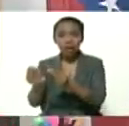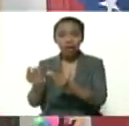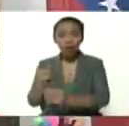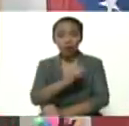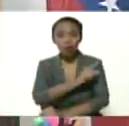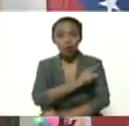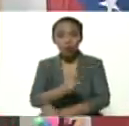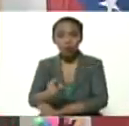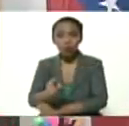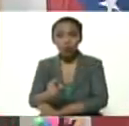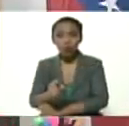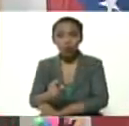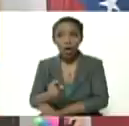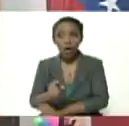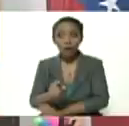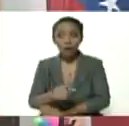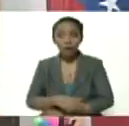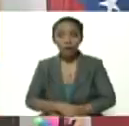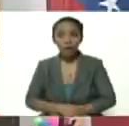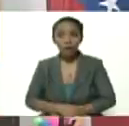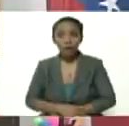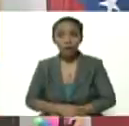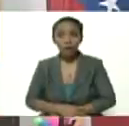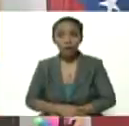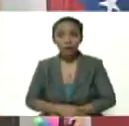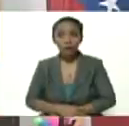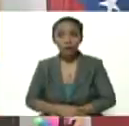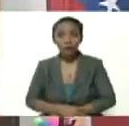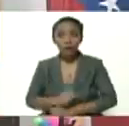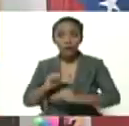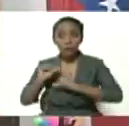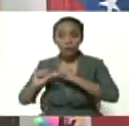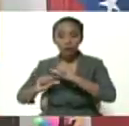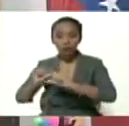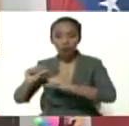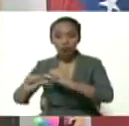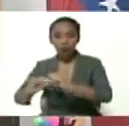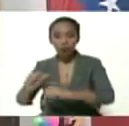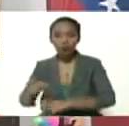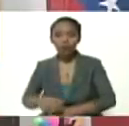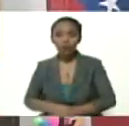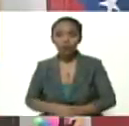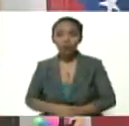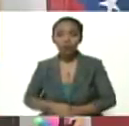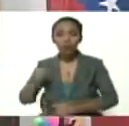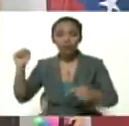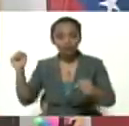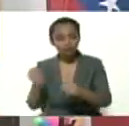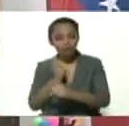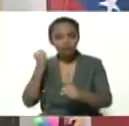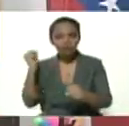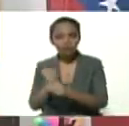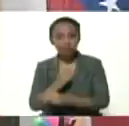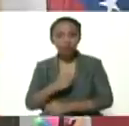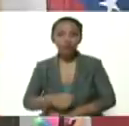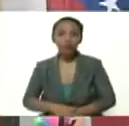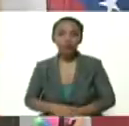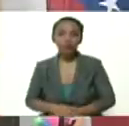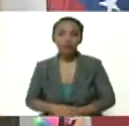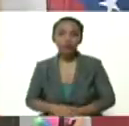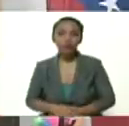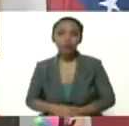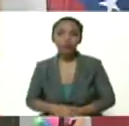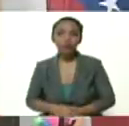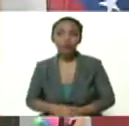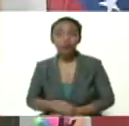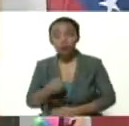cumpla la orden de producir, producir, trabajar, producir.